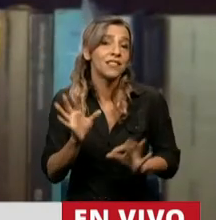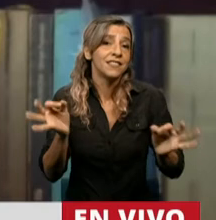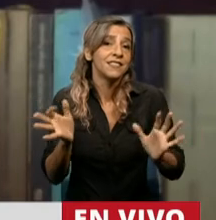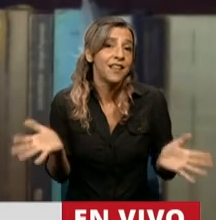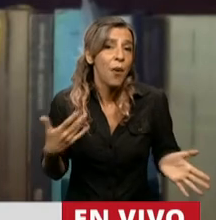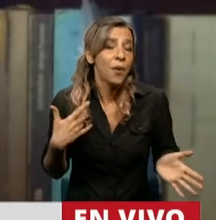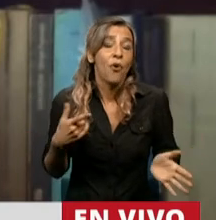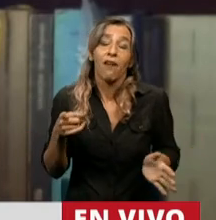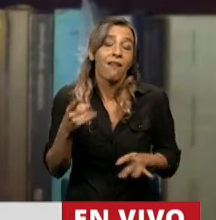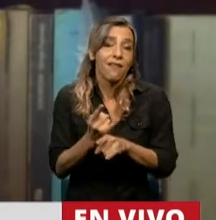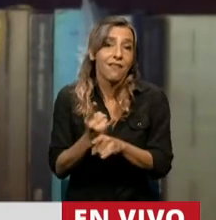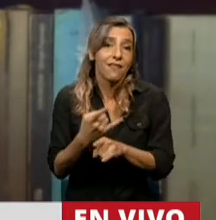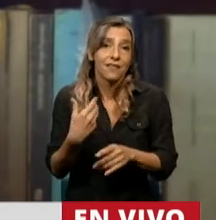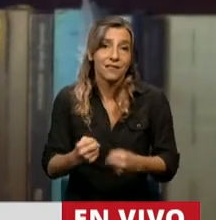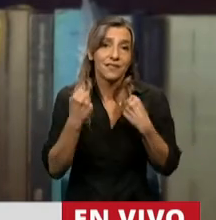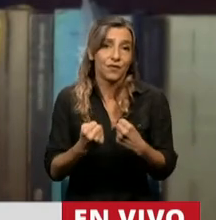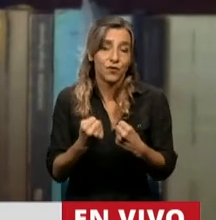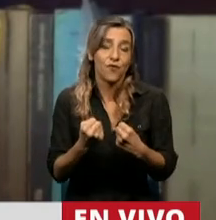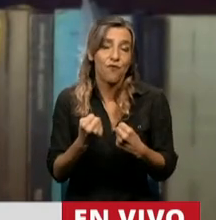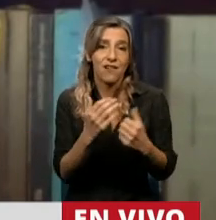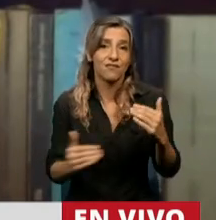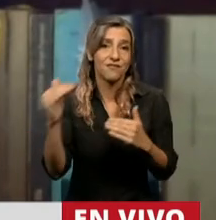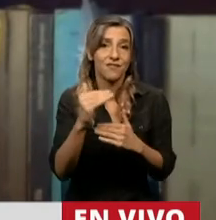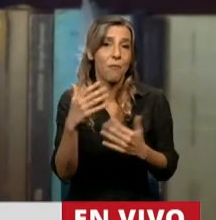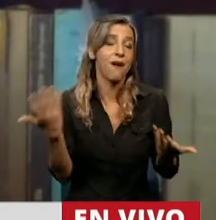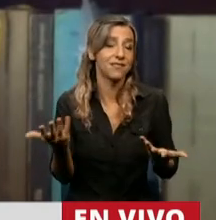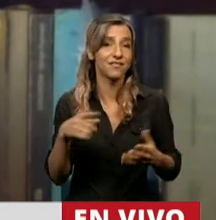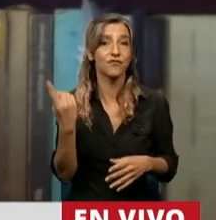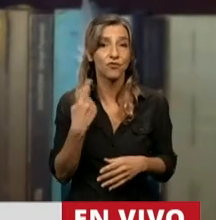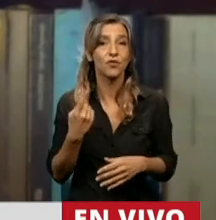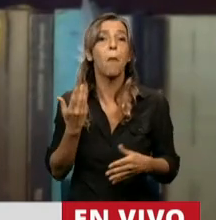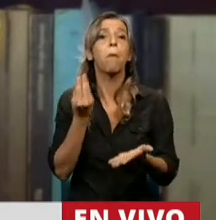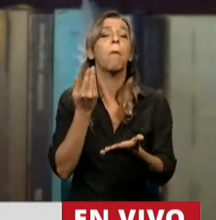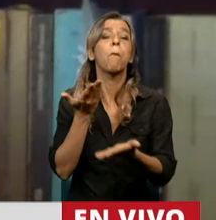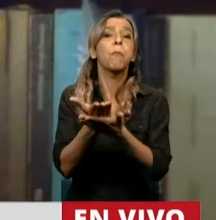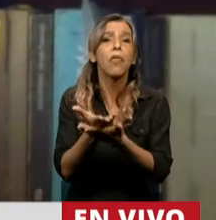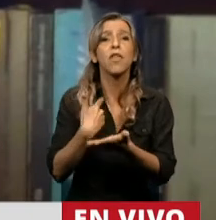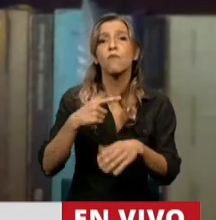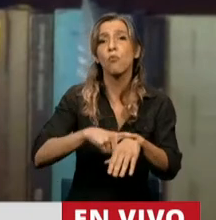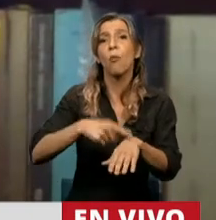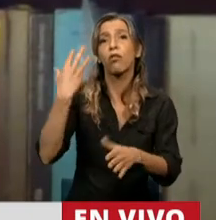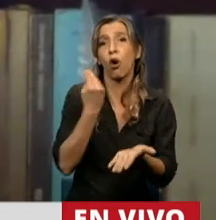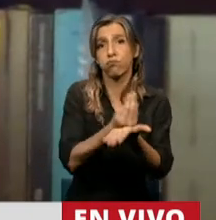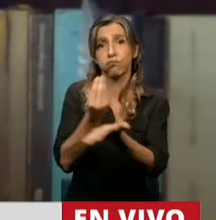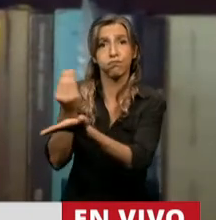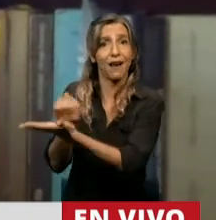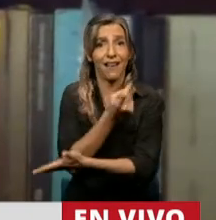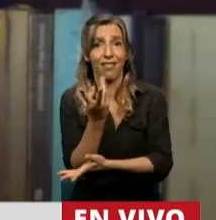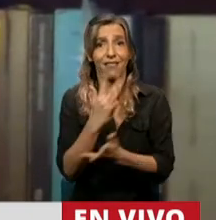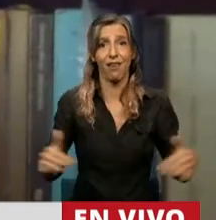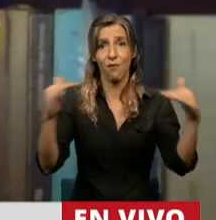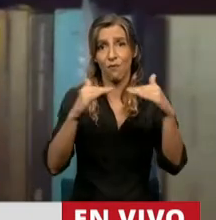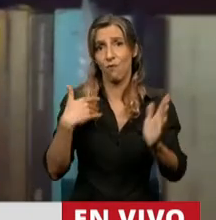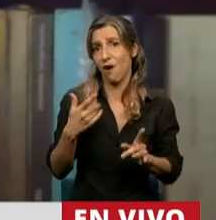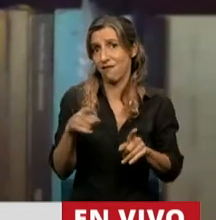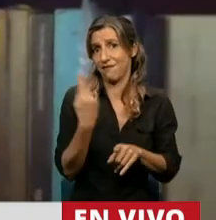presidente. La verdad es que tuvimos un cupo porque nos levantamos en una sesión y los dejamos sin números